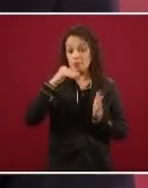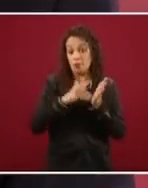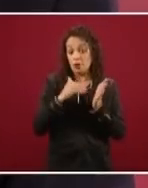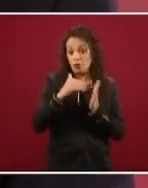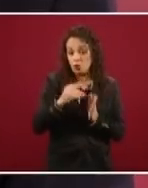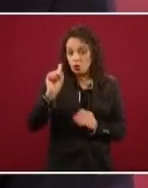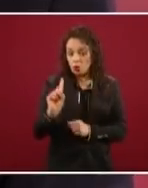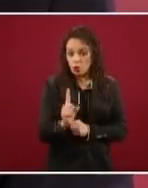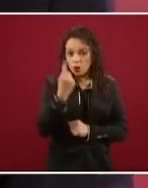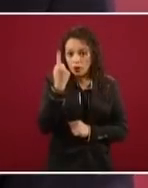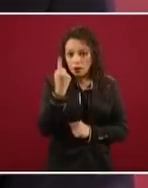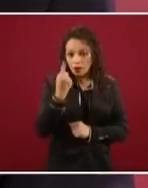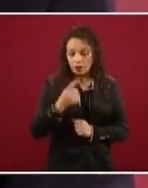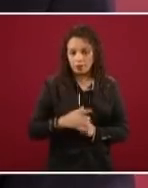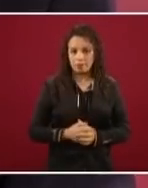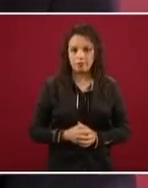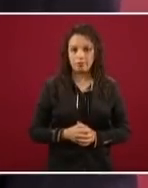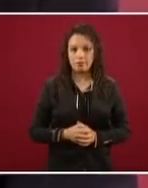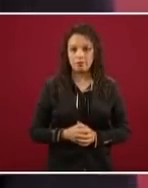dólares